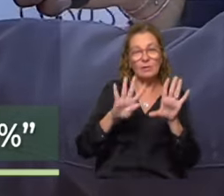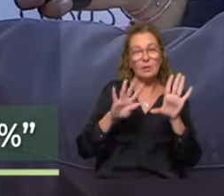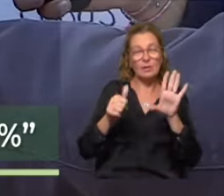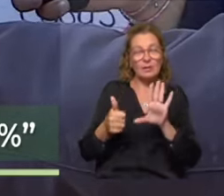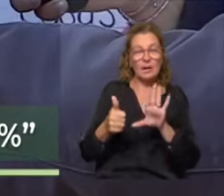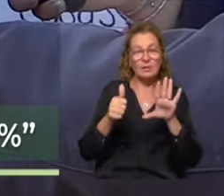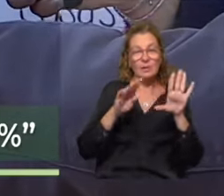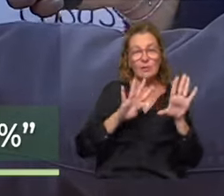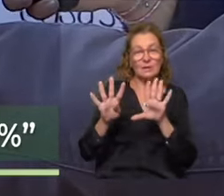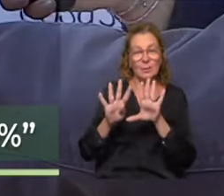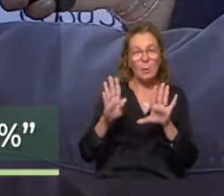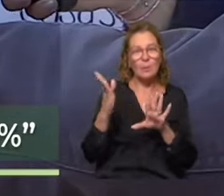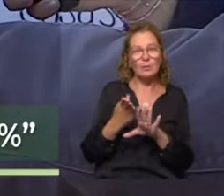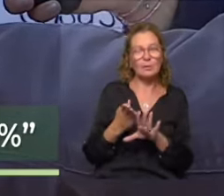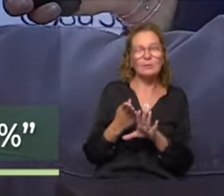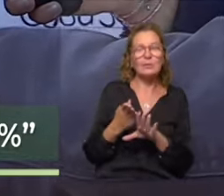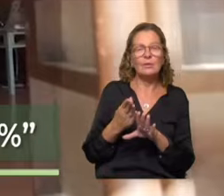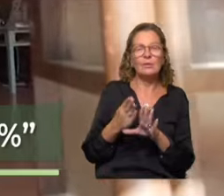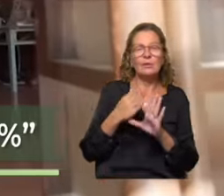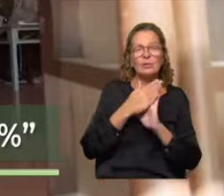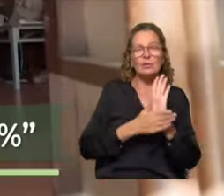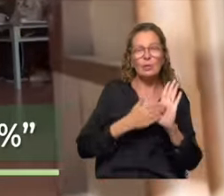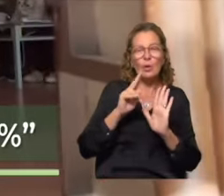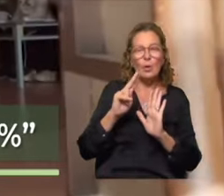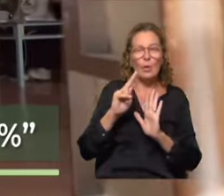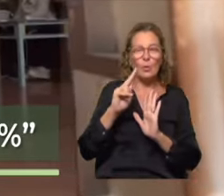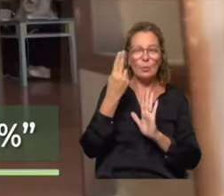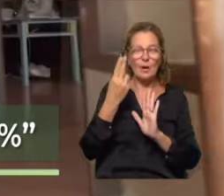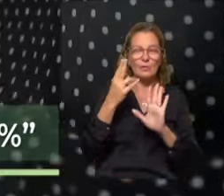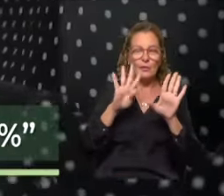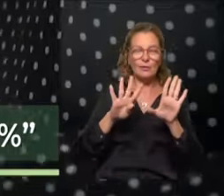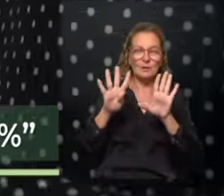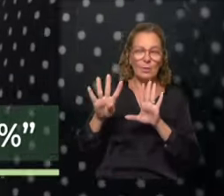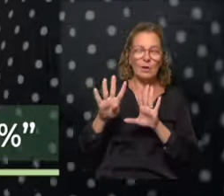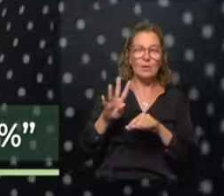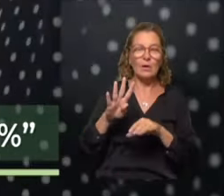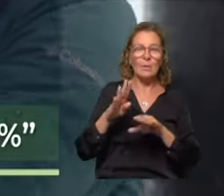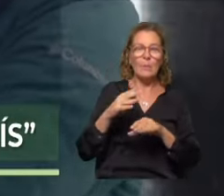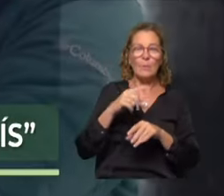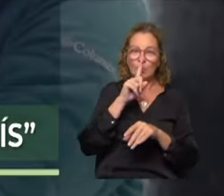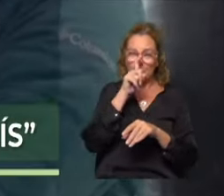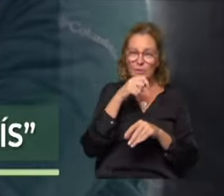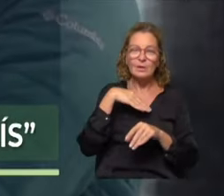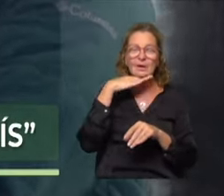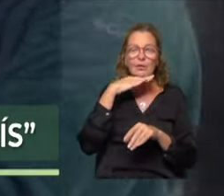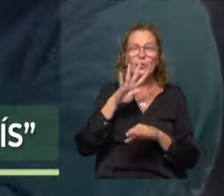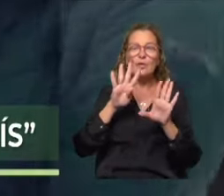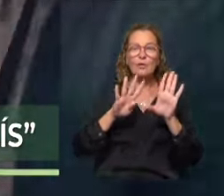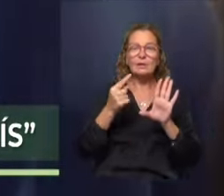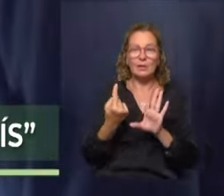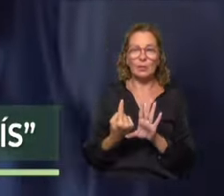de 99%. A nivel país 94, en Montevideo Canelones 91, pero ya estamos con las